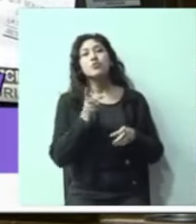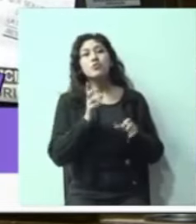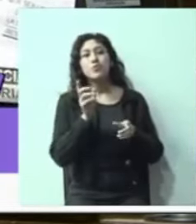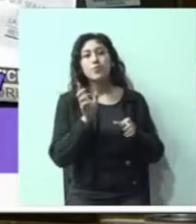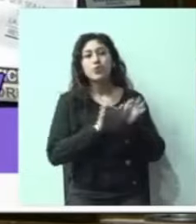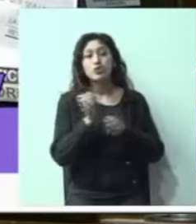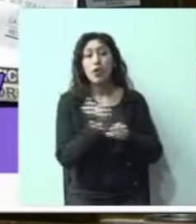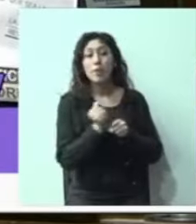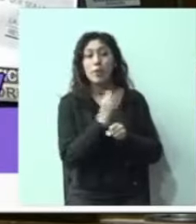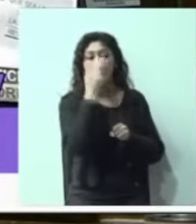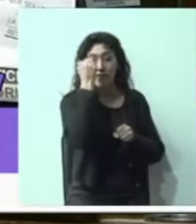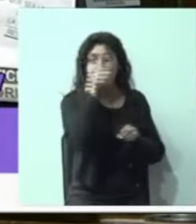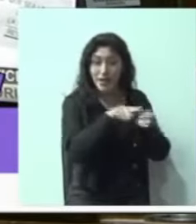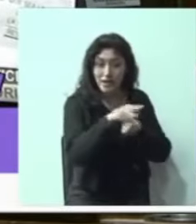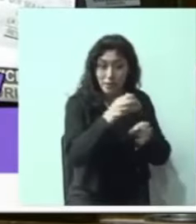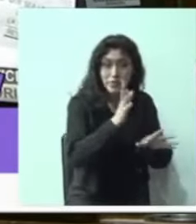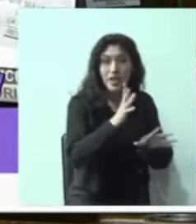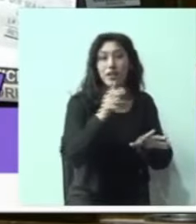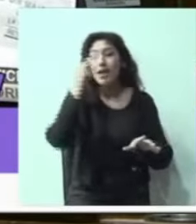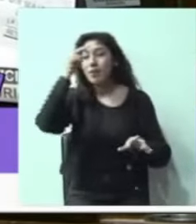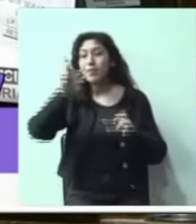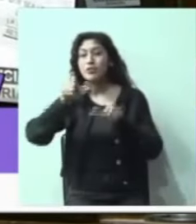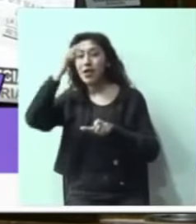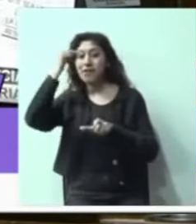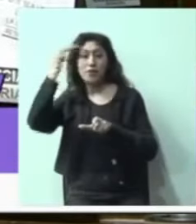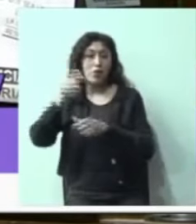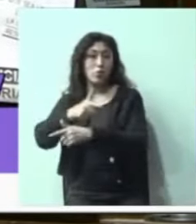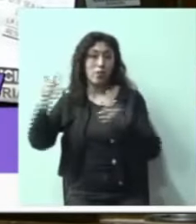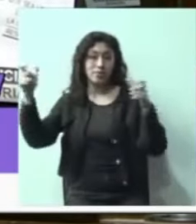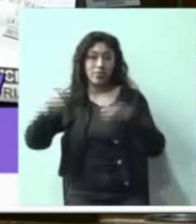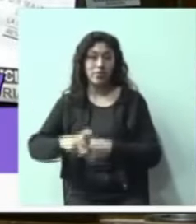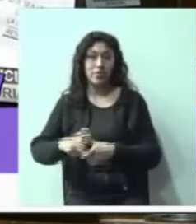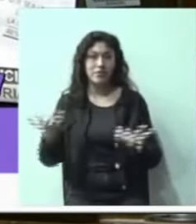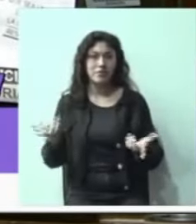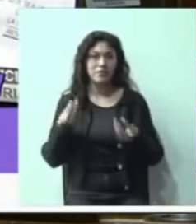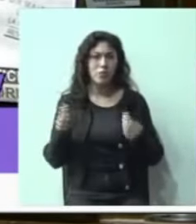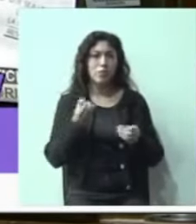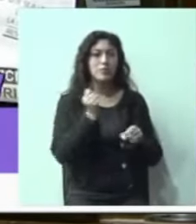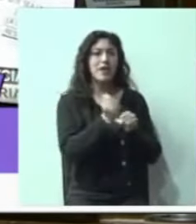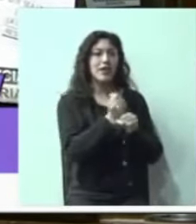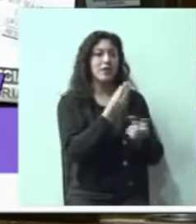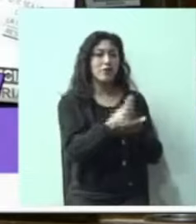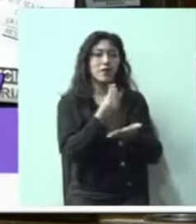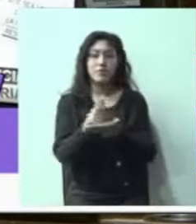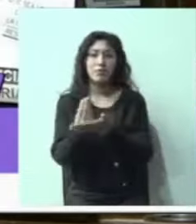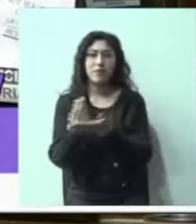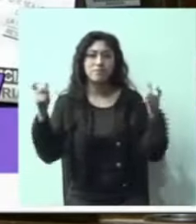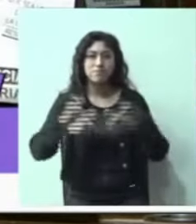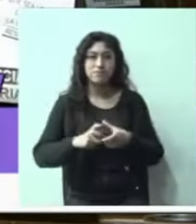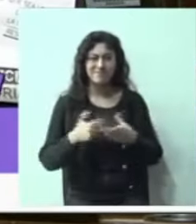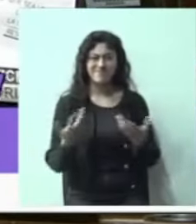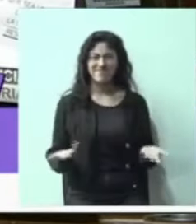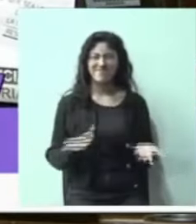la carrera profesional, nos quedamos sin enfermeros y enfermeras. No alcanza para la jornada laboral. ¿Qué está diciendo este